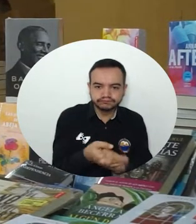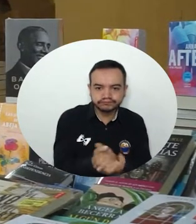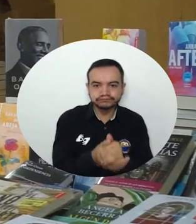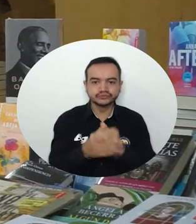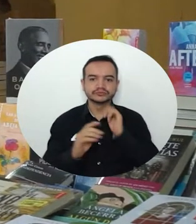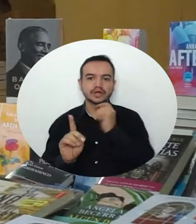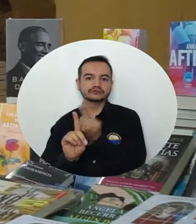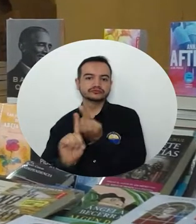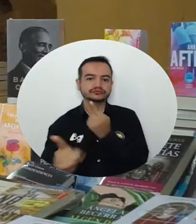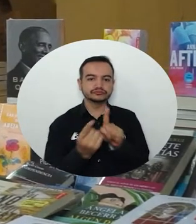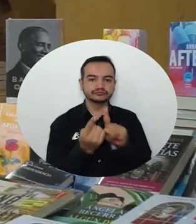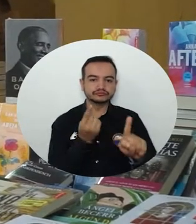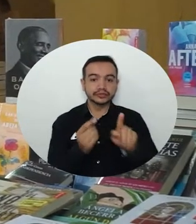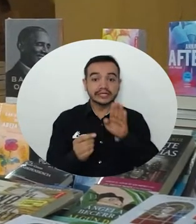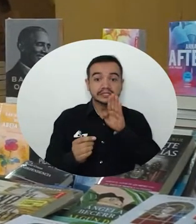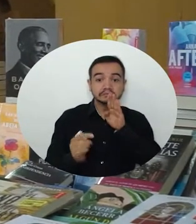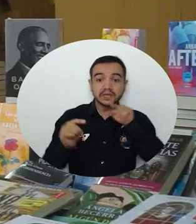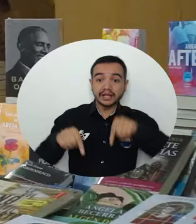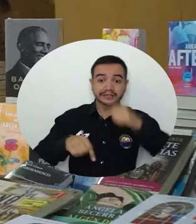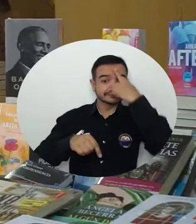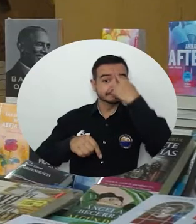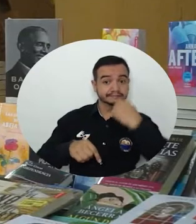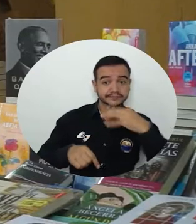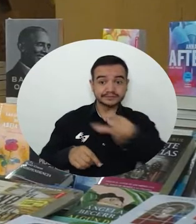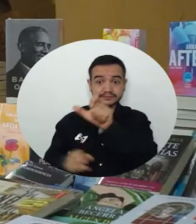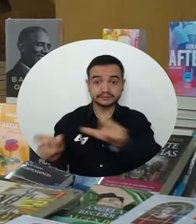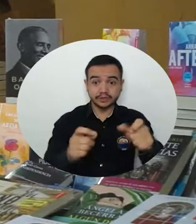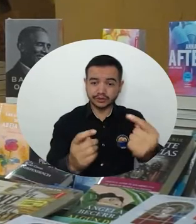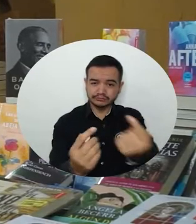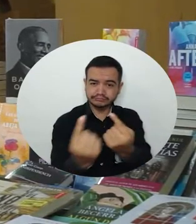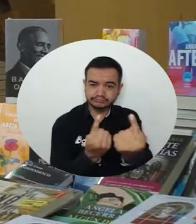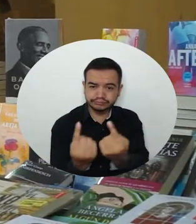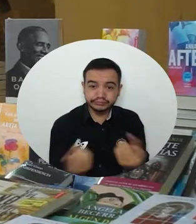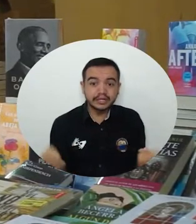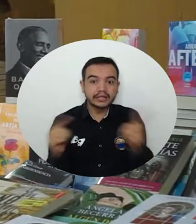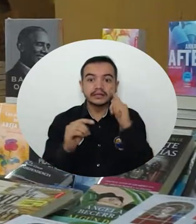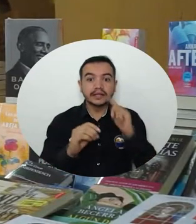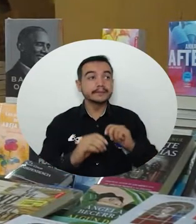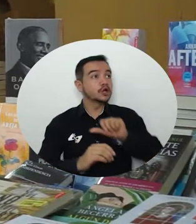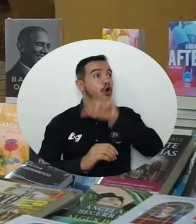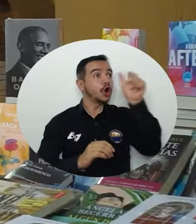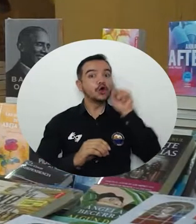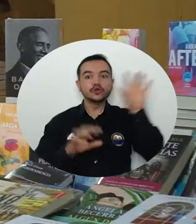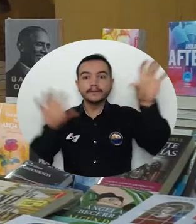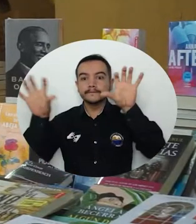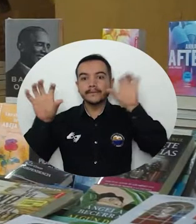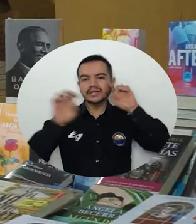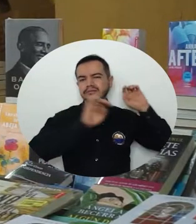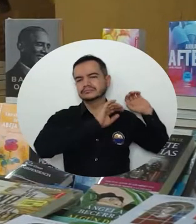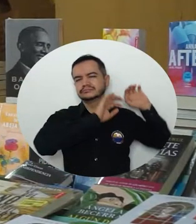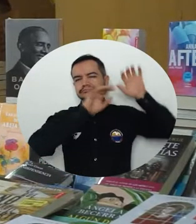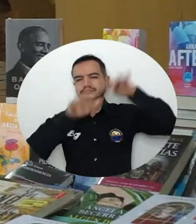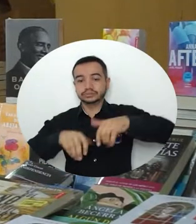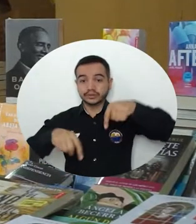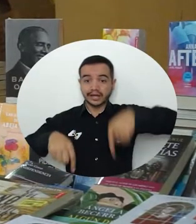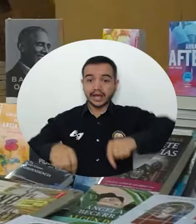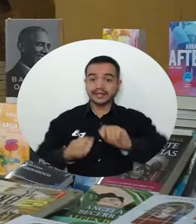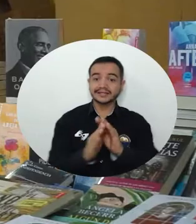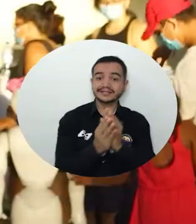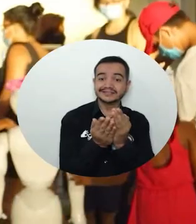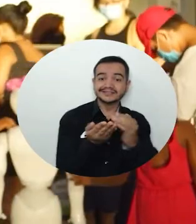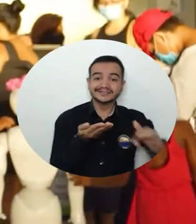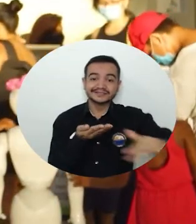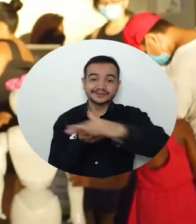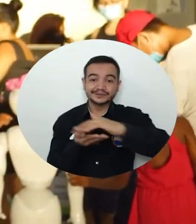samarios y visitantes de diferentes ciudades y países volvieron a disfrutar de la variada programación de la Feria Internacional del Libro de Santa